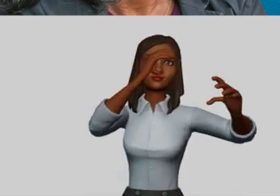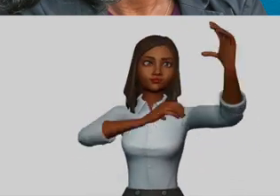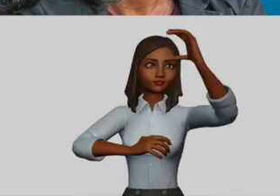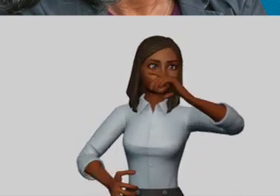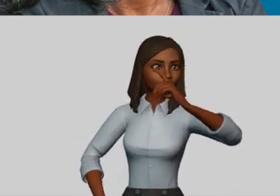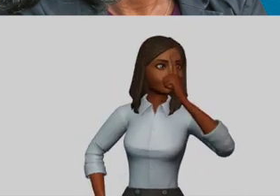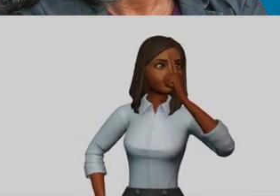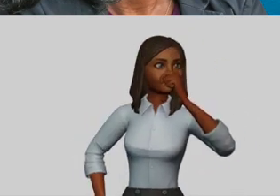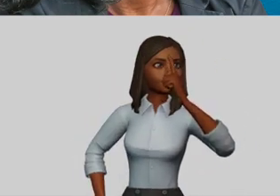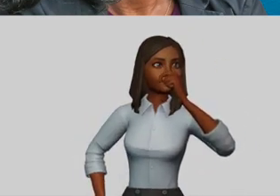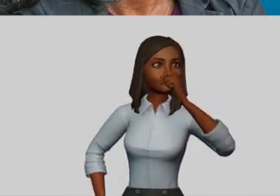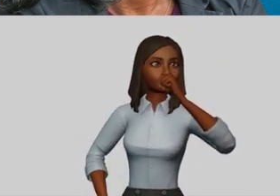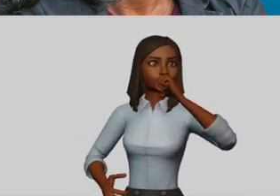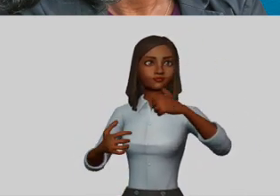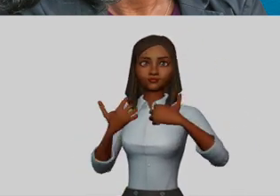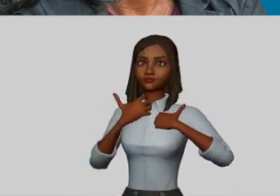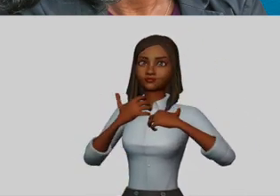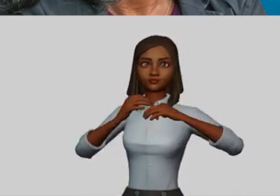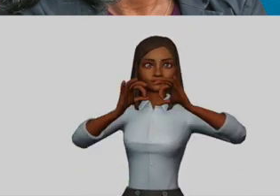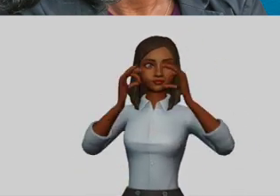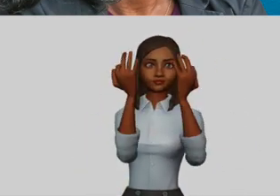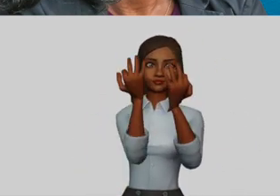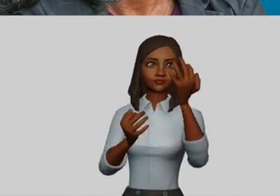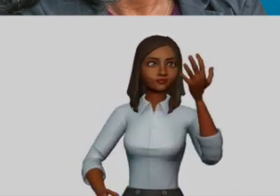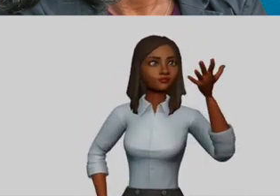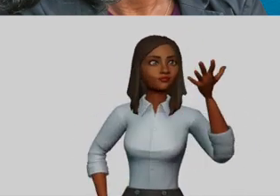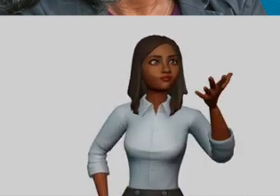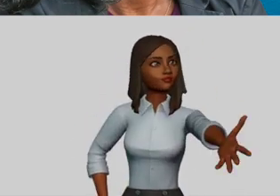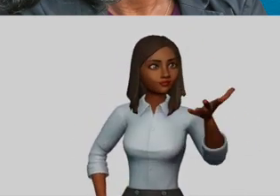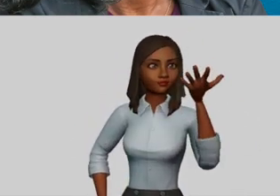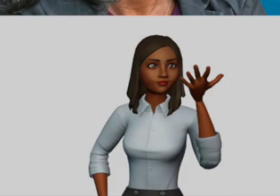tech company que está casi dominando el mundo.